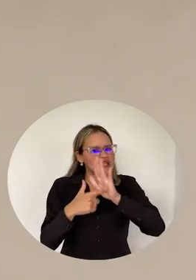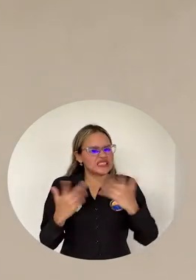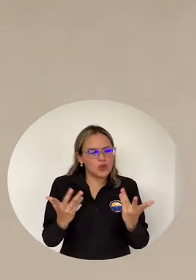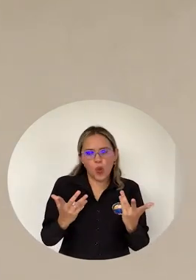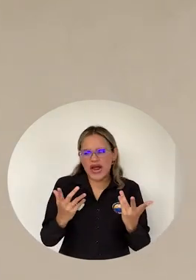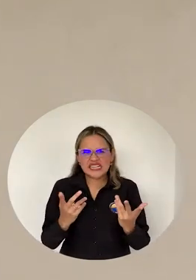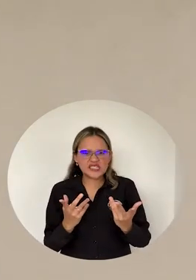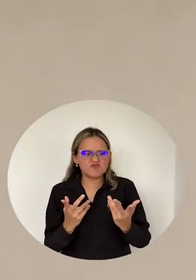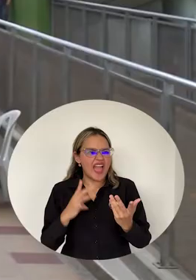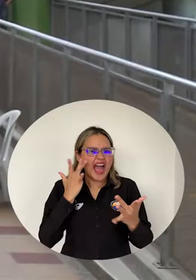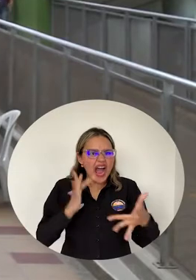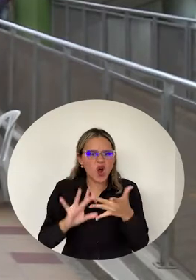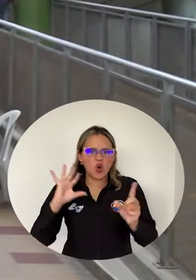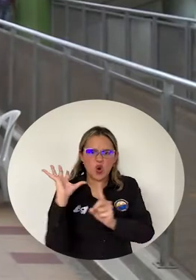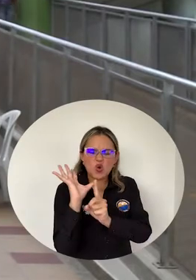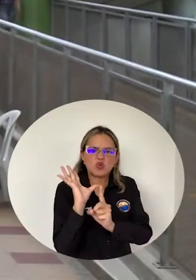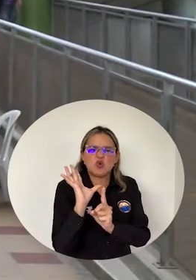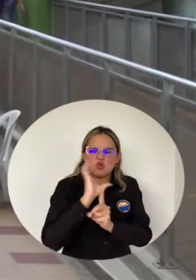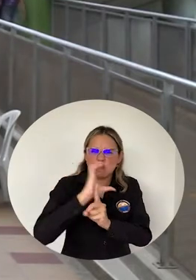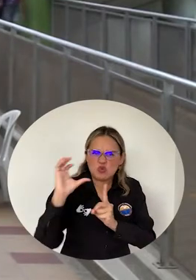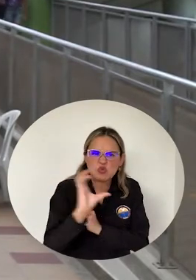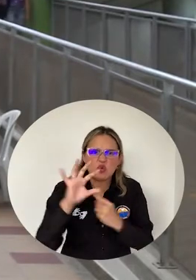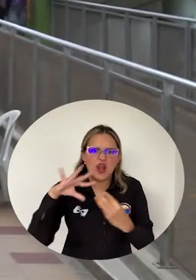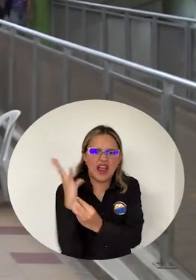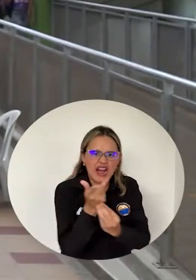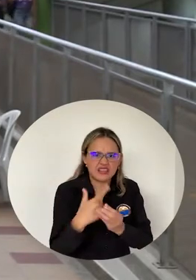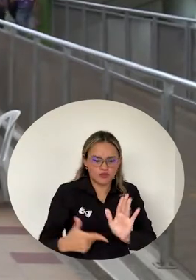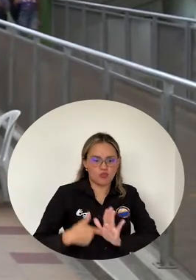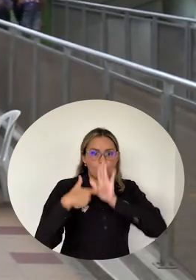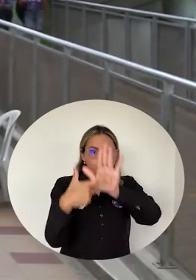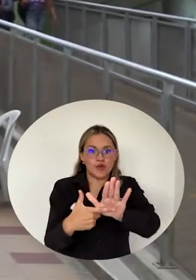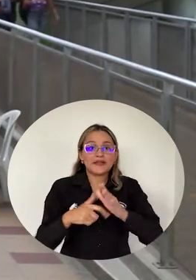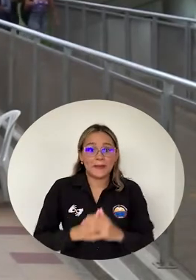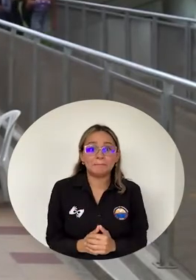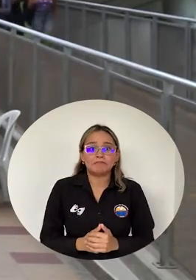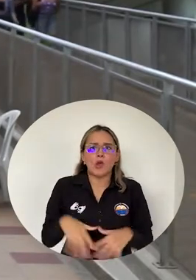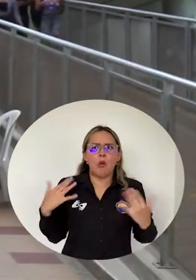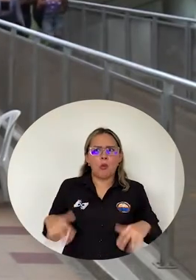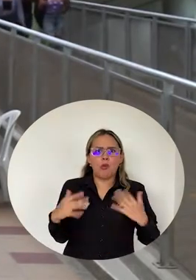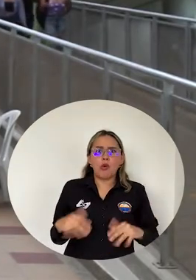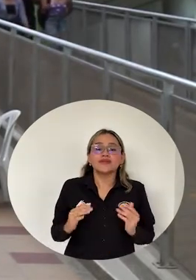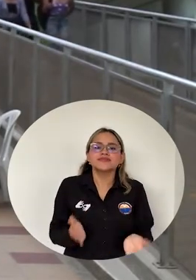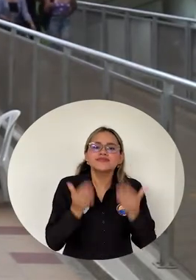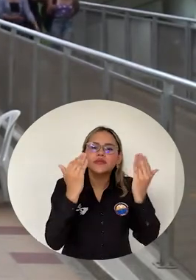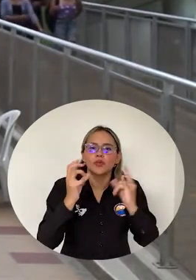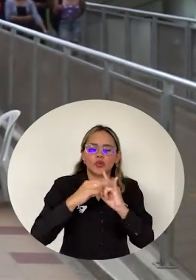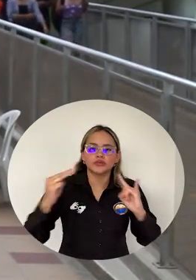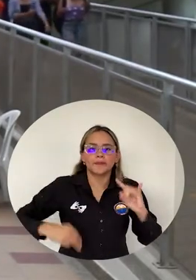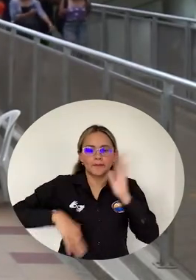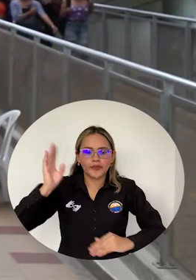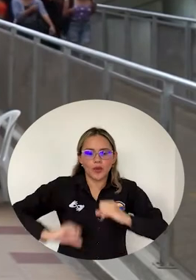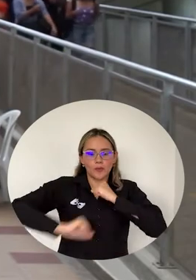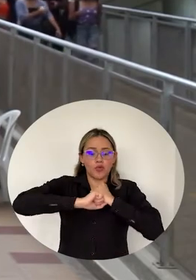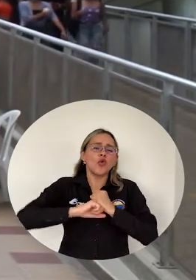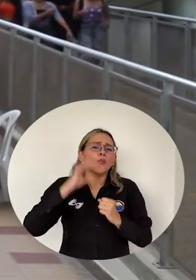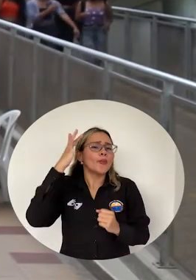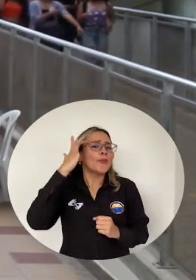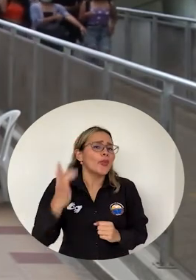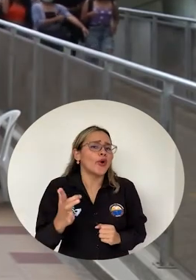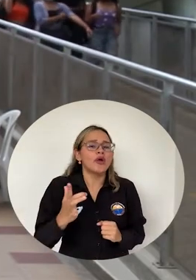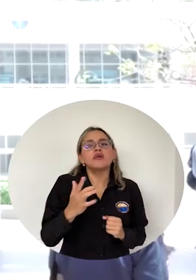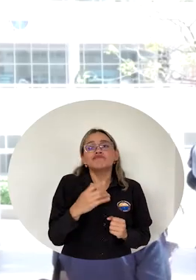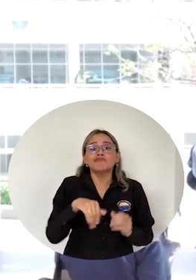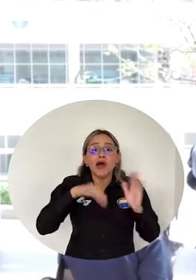Artísticos Culturales Destaco que la universidad Haga eventos como estos Porque así como es importante La formación académica También es importante La